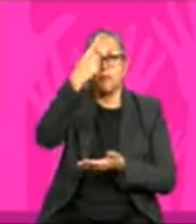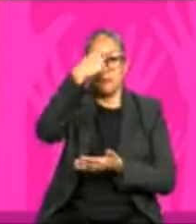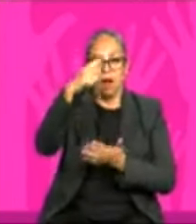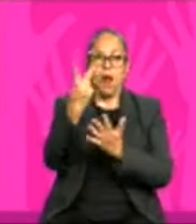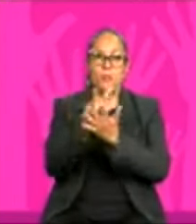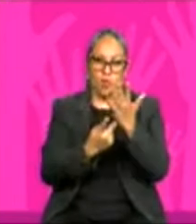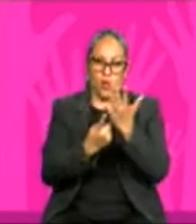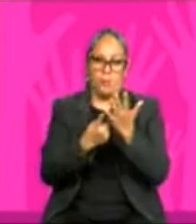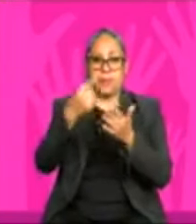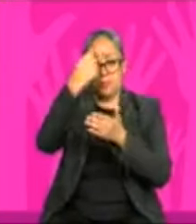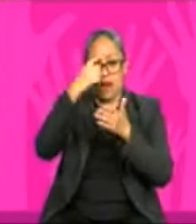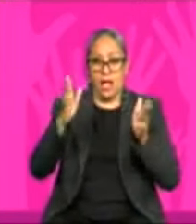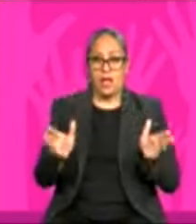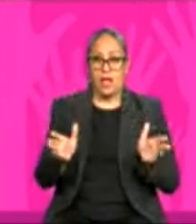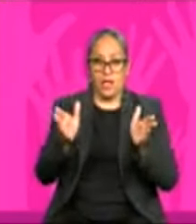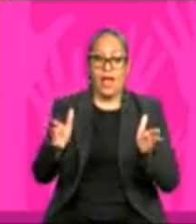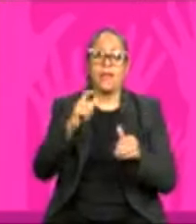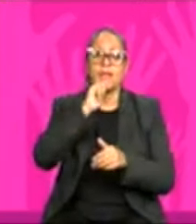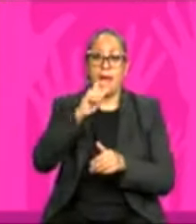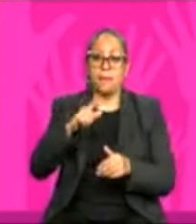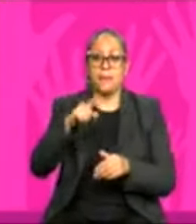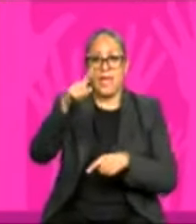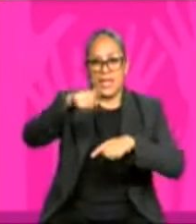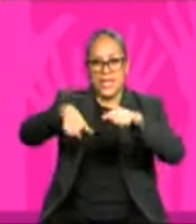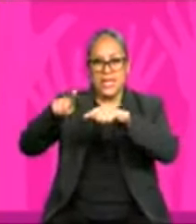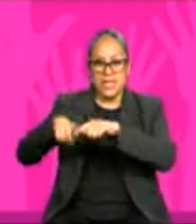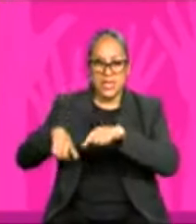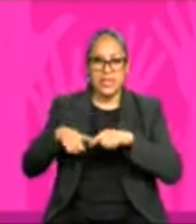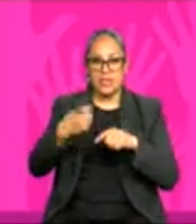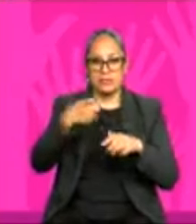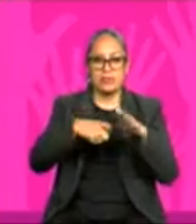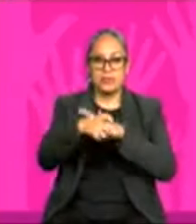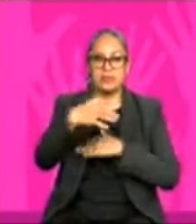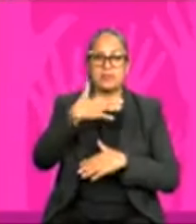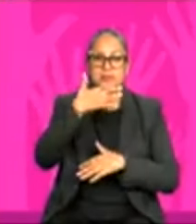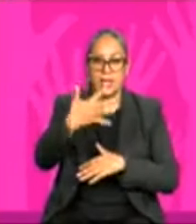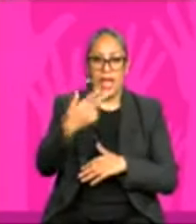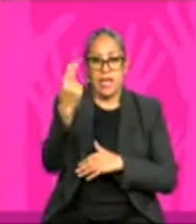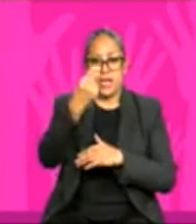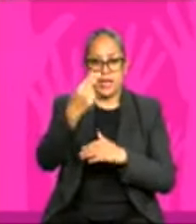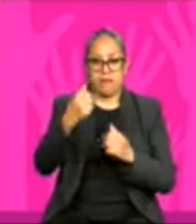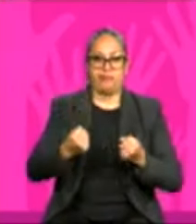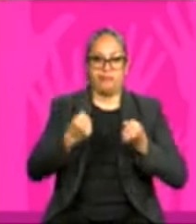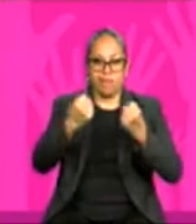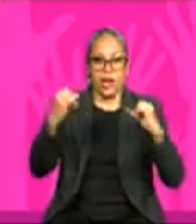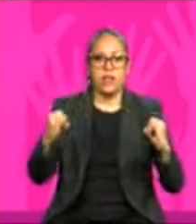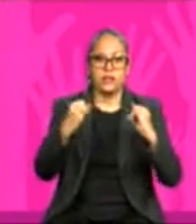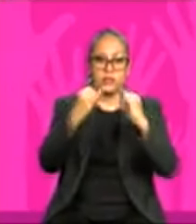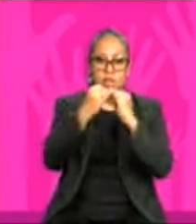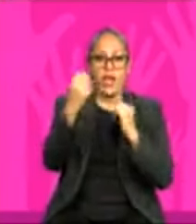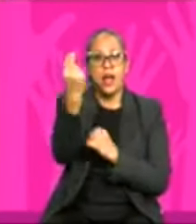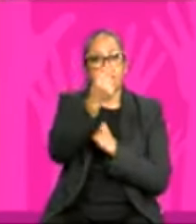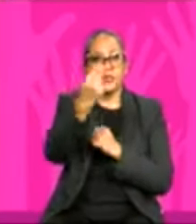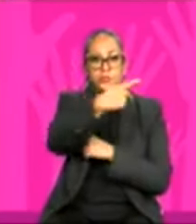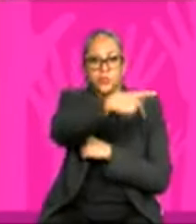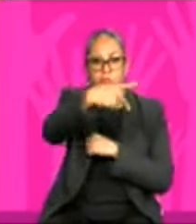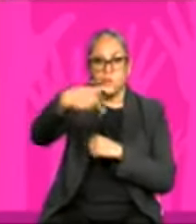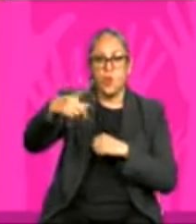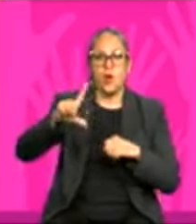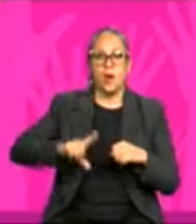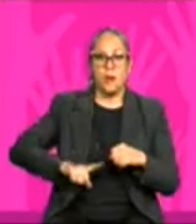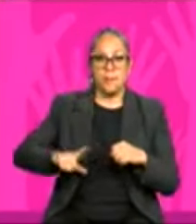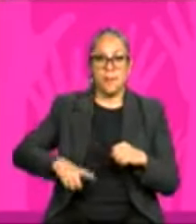Vamos a impulsar el gobierno digital para erradicar la corrupción. Fortaleceremos las instituciones y garantizaremos un gobierno eficiente